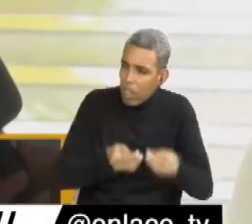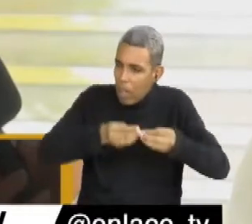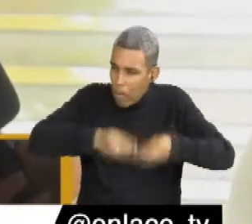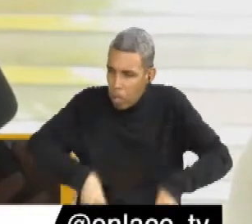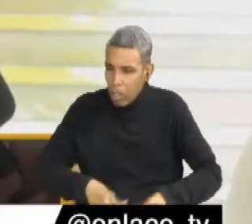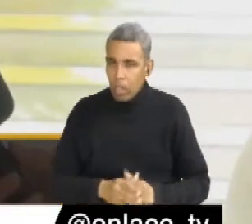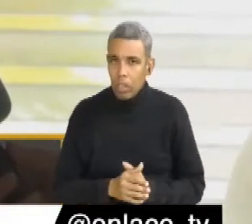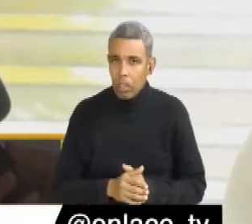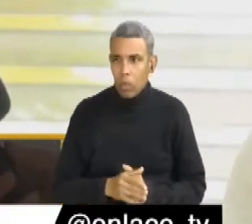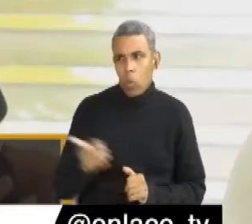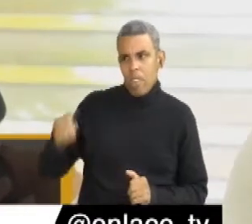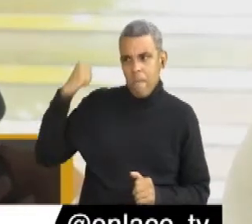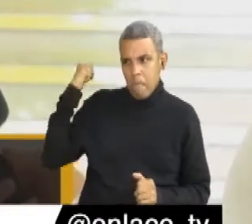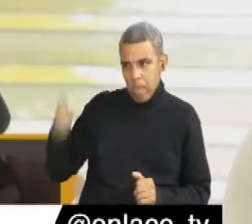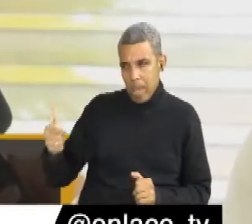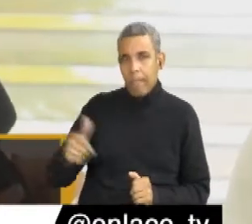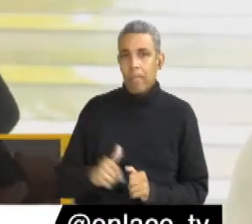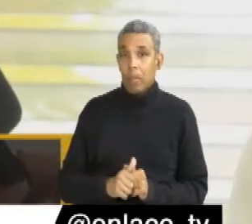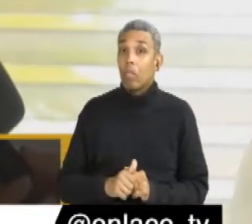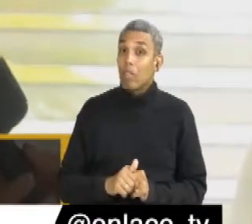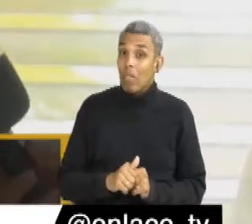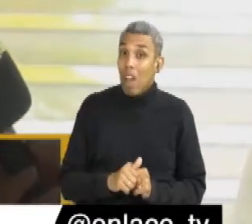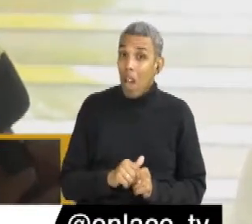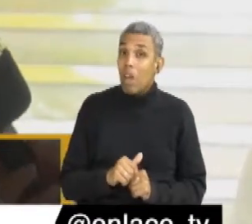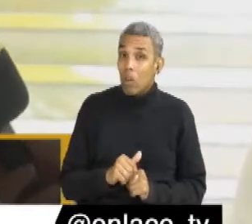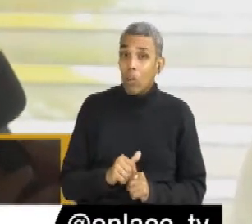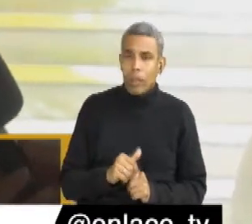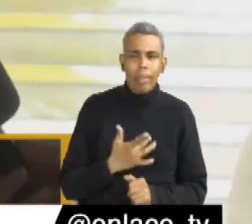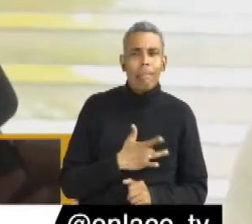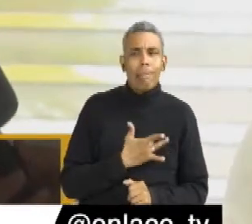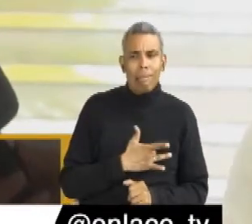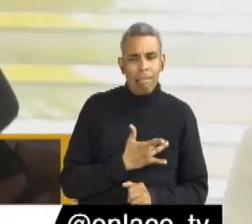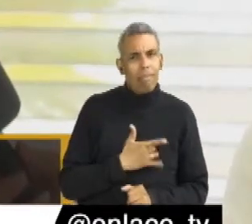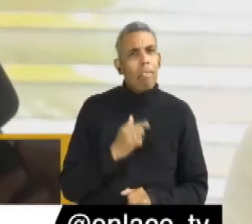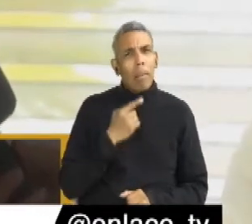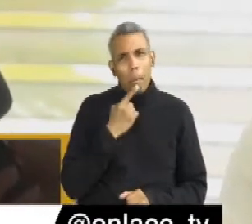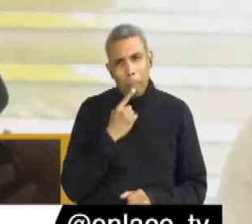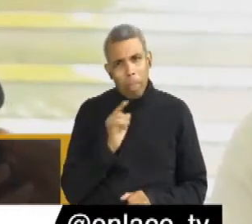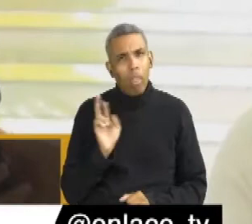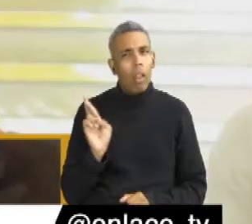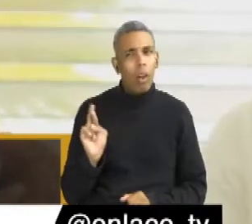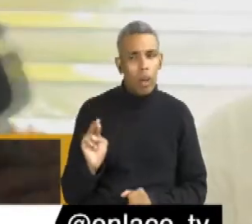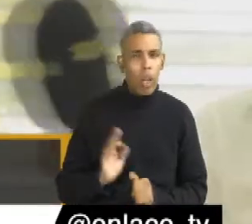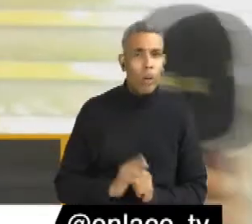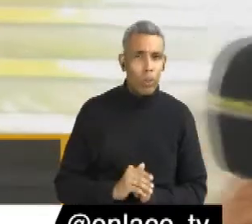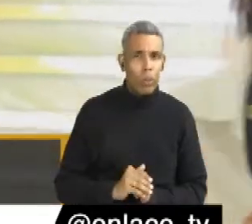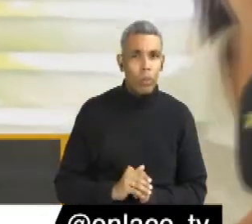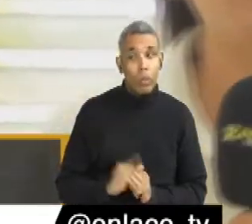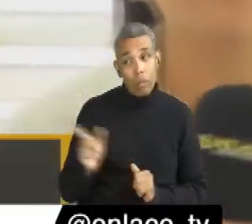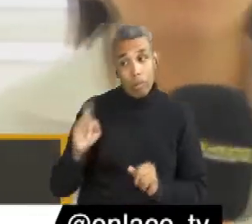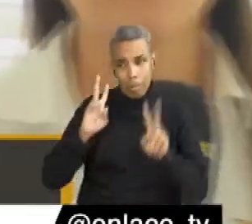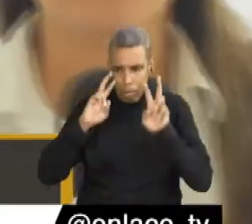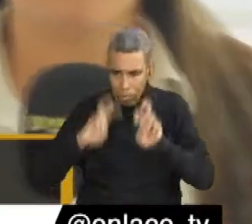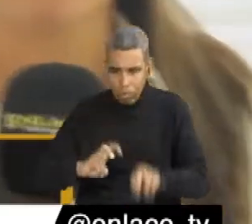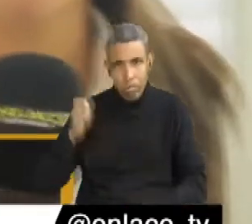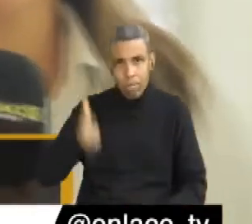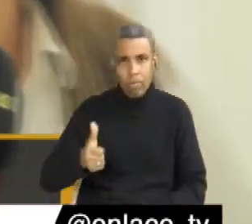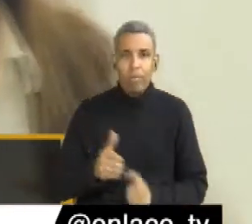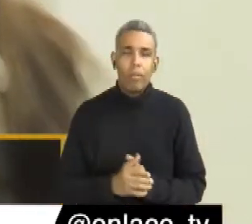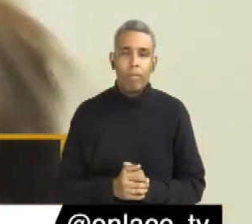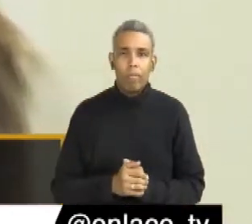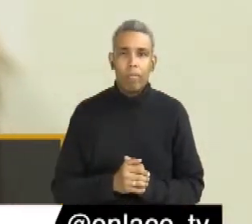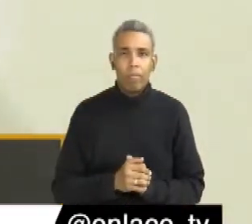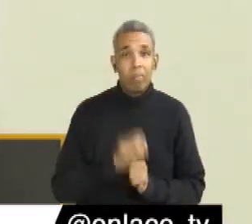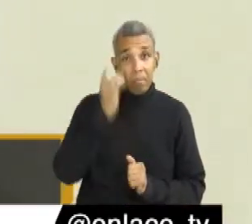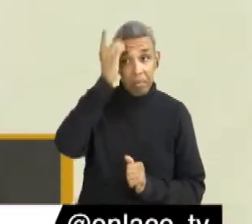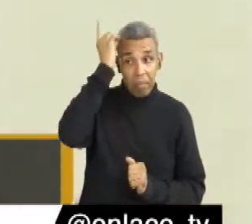raras y que está generando también contaminación en el tema de nuestra ciénaga San Silvestre. Bien, es el pronunciamiento del alcalde de la